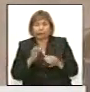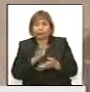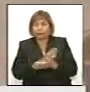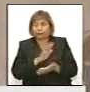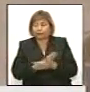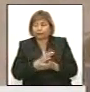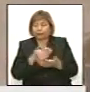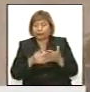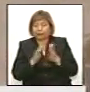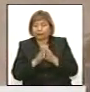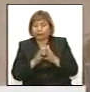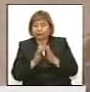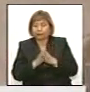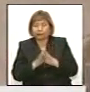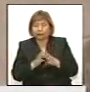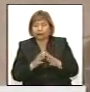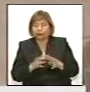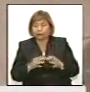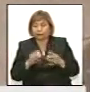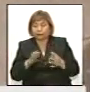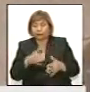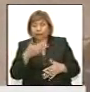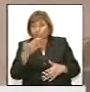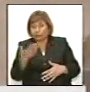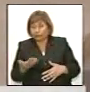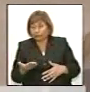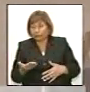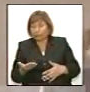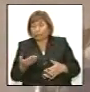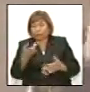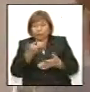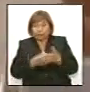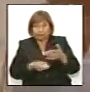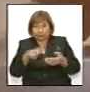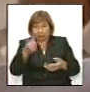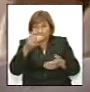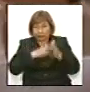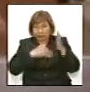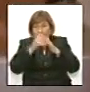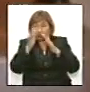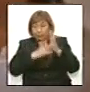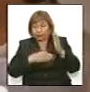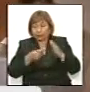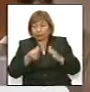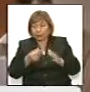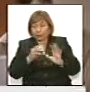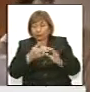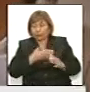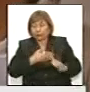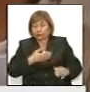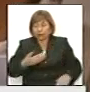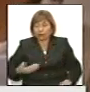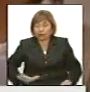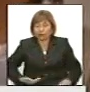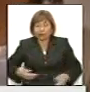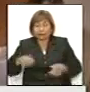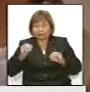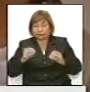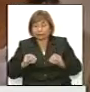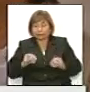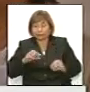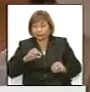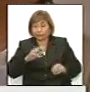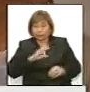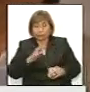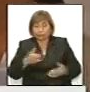del pedido. Yo lo que quiero preguntar es, ¿existe un fondo para pintar los colegios de parte del Estado que esté en PRONIET? ¿Existe